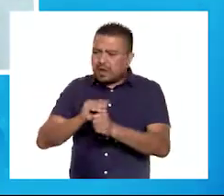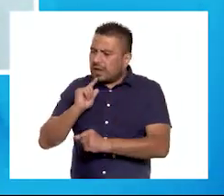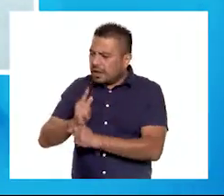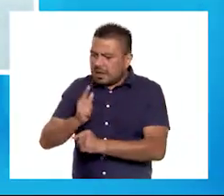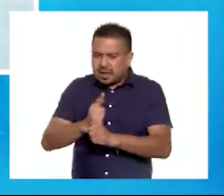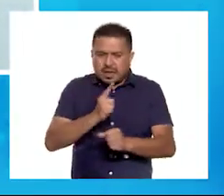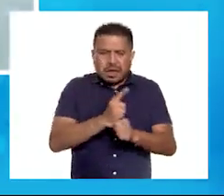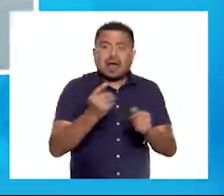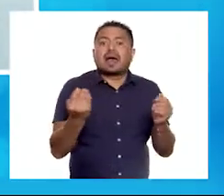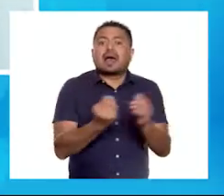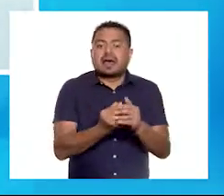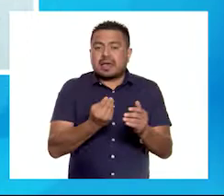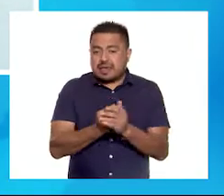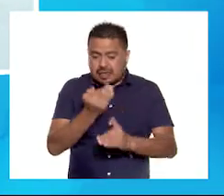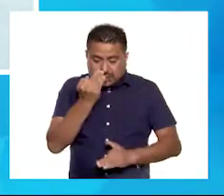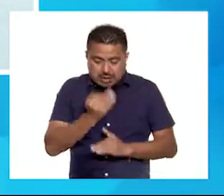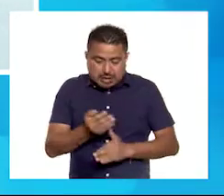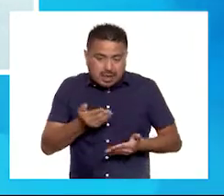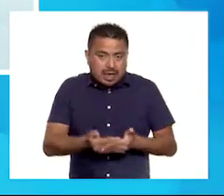estas clases